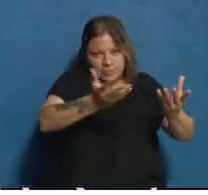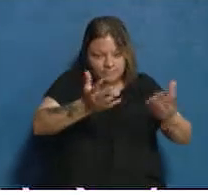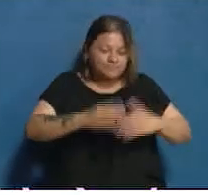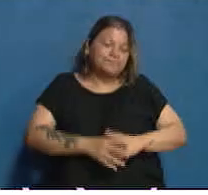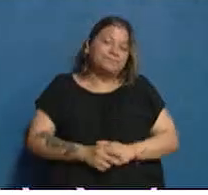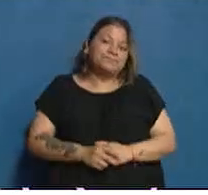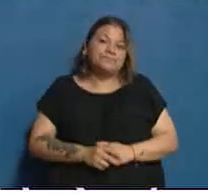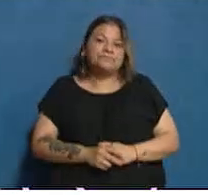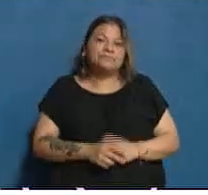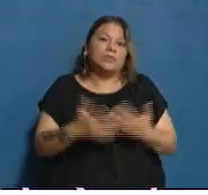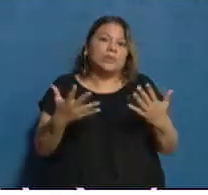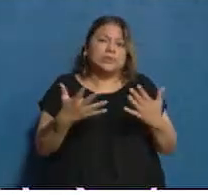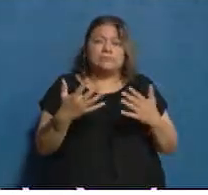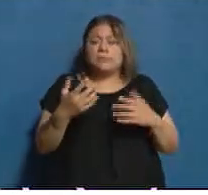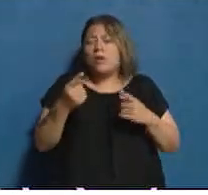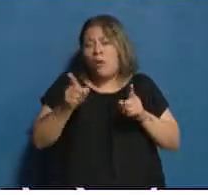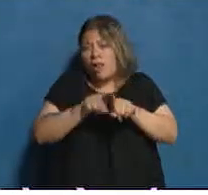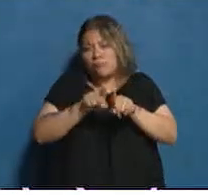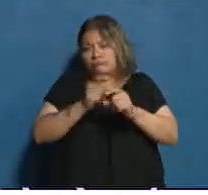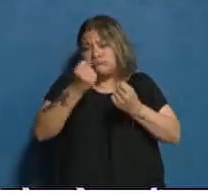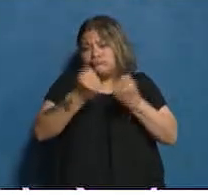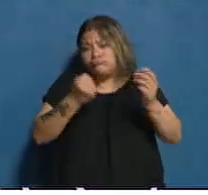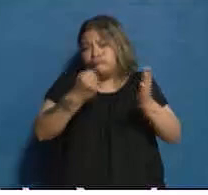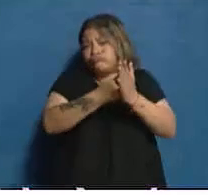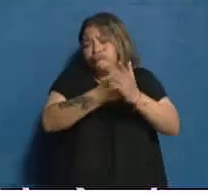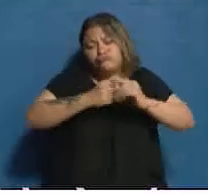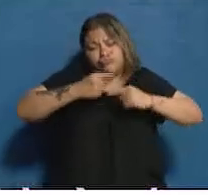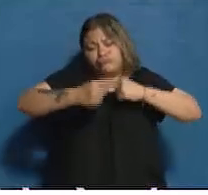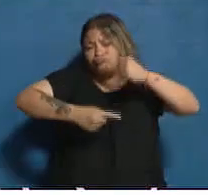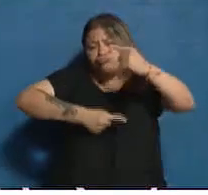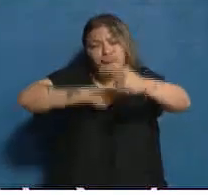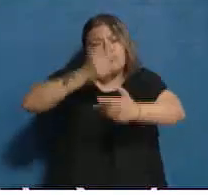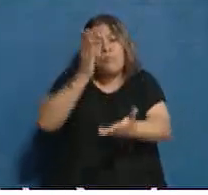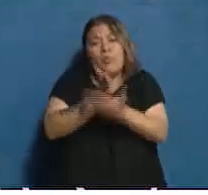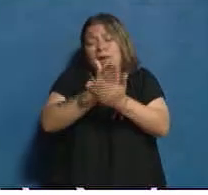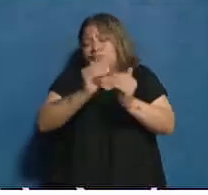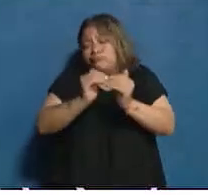de siniestros viales y también en cuanto al nivel de multas.